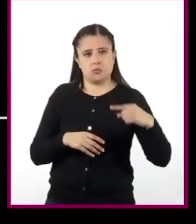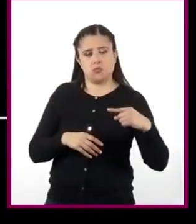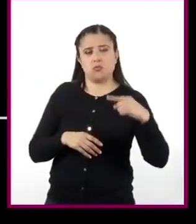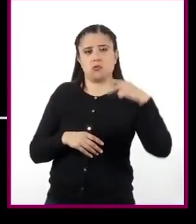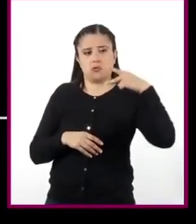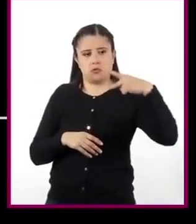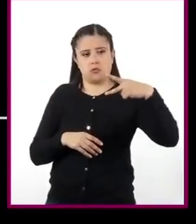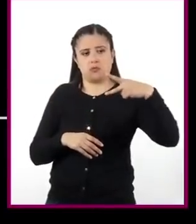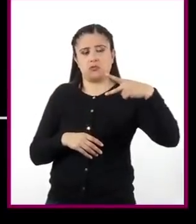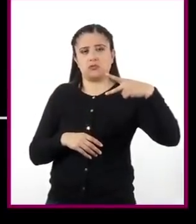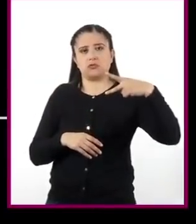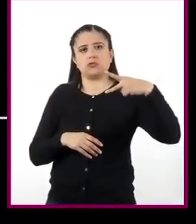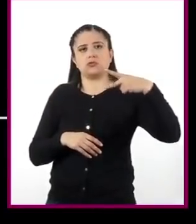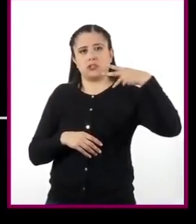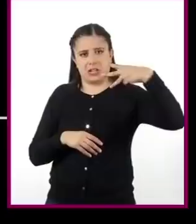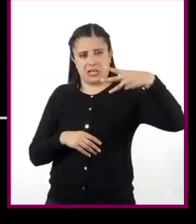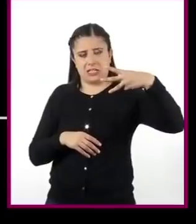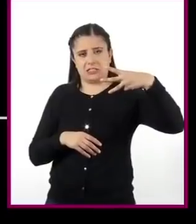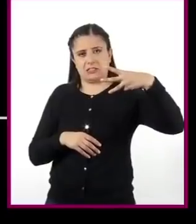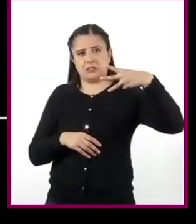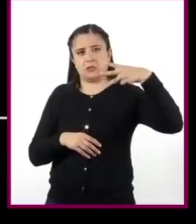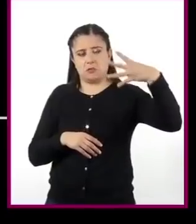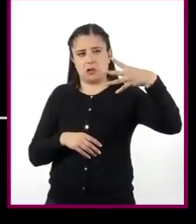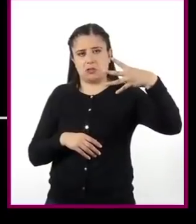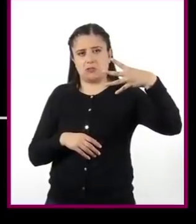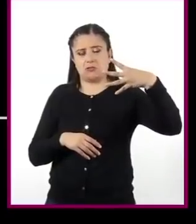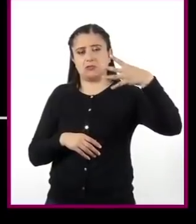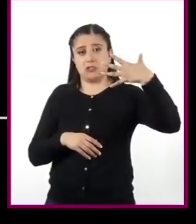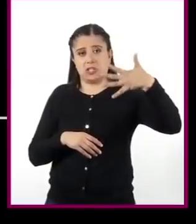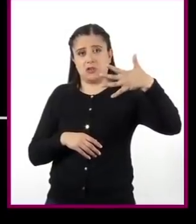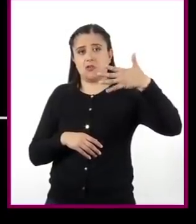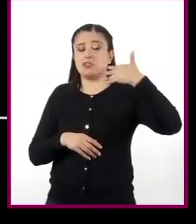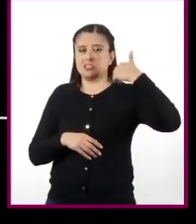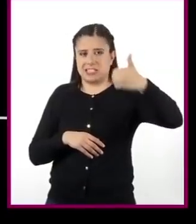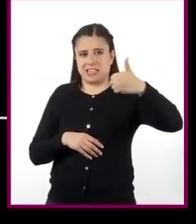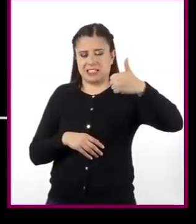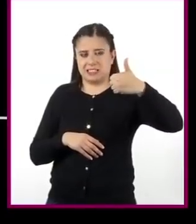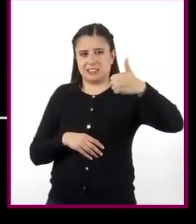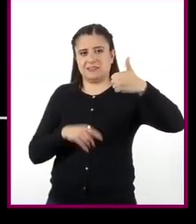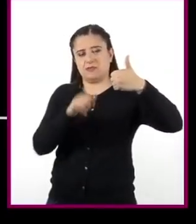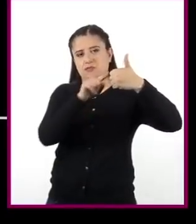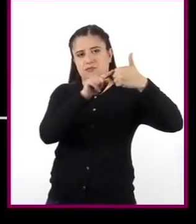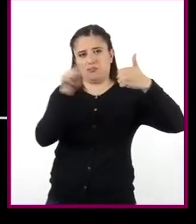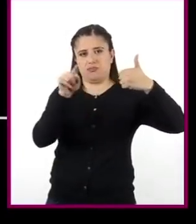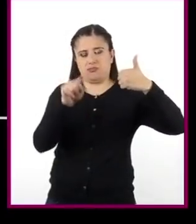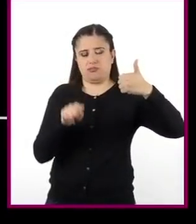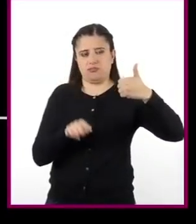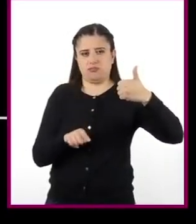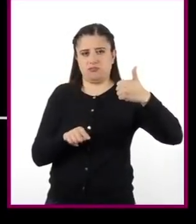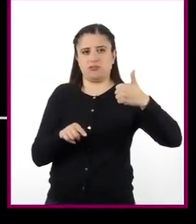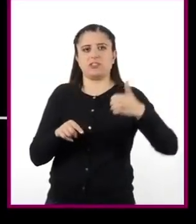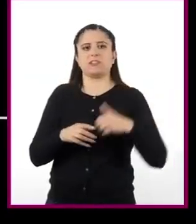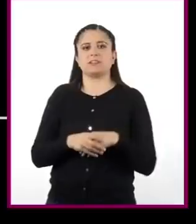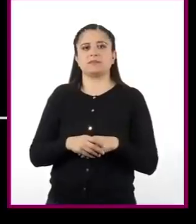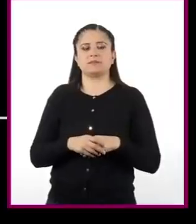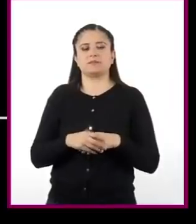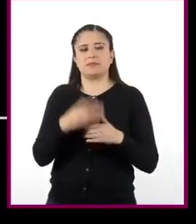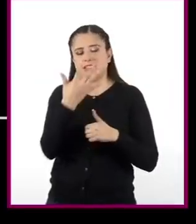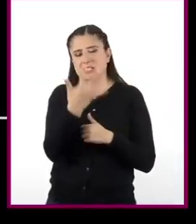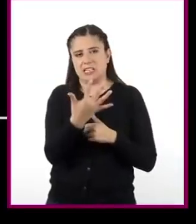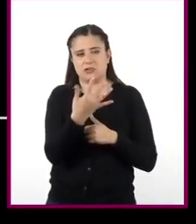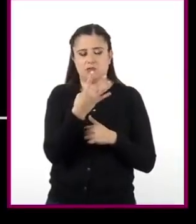1, 2, 3, 4, 5 y 6. Muy bien, aquí corresponde al 6, aquí al